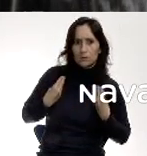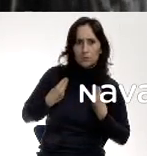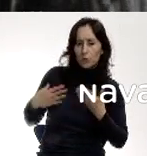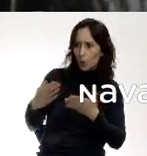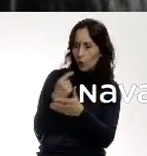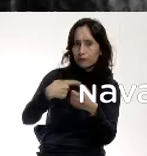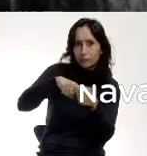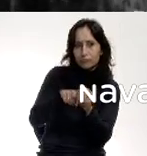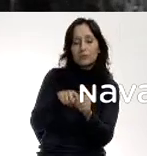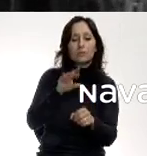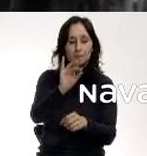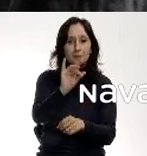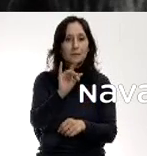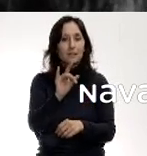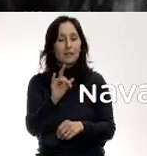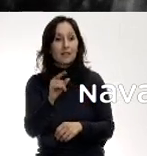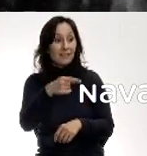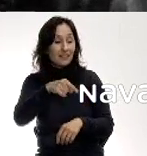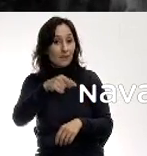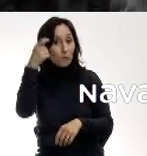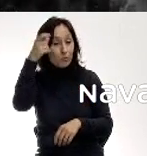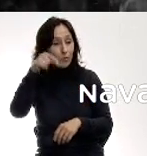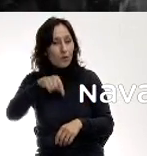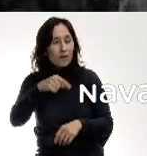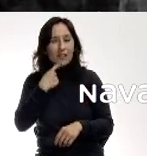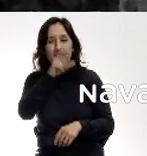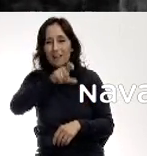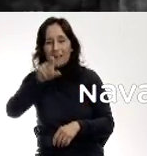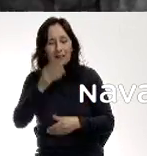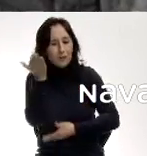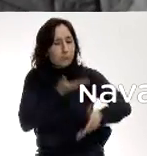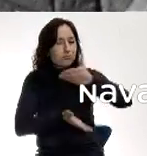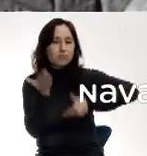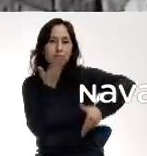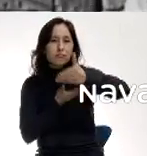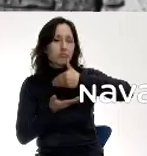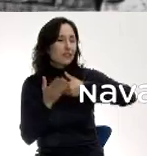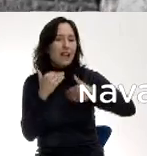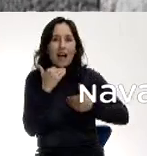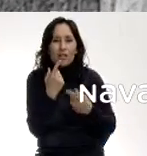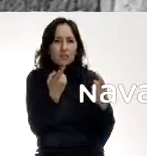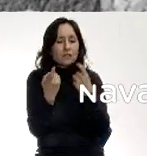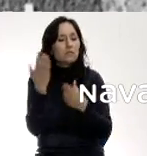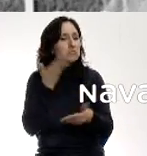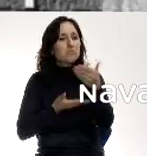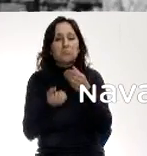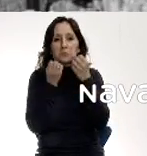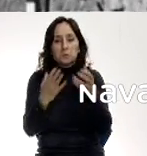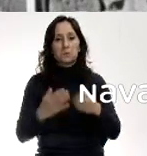en eso en Artajona, gracias a Dios, siempre que hay algo para colaborar, la gente se implica mucho y sale bastante bien.